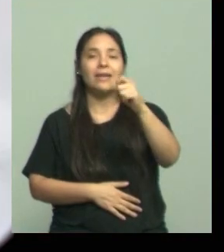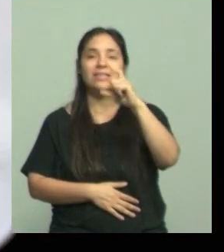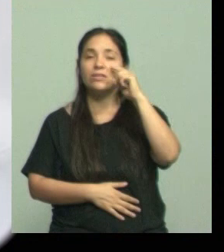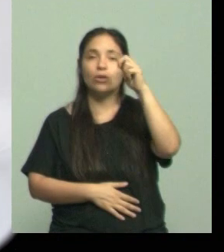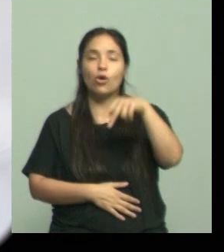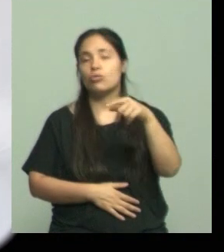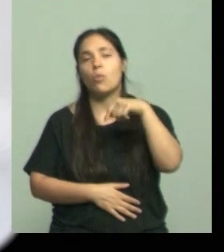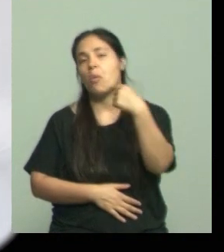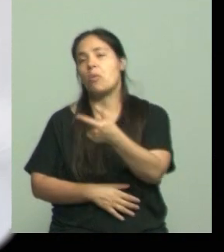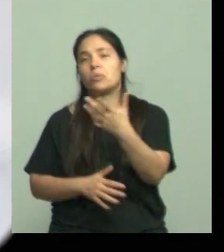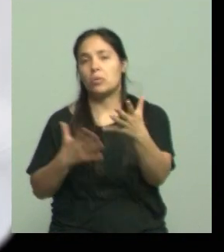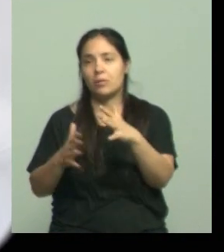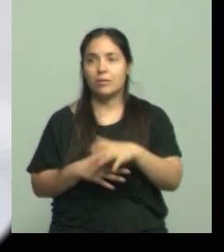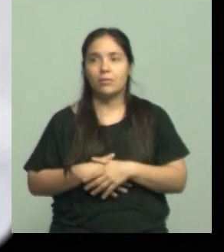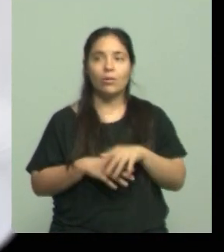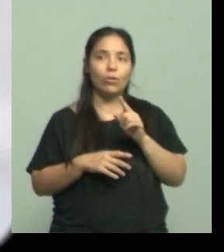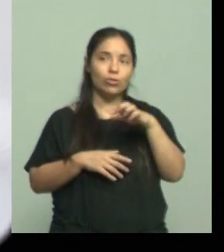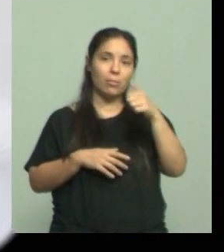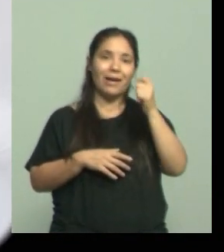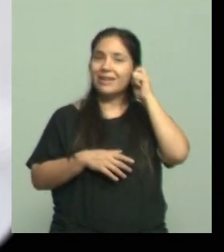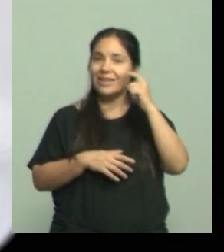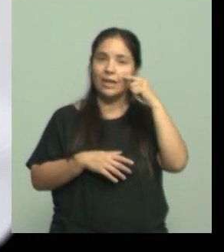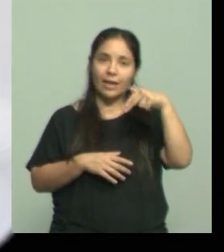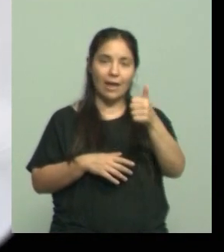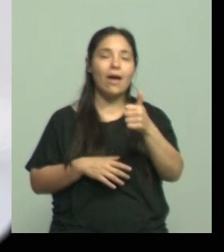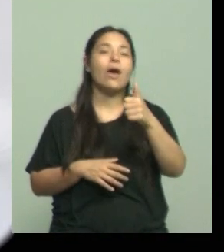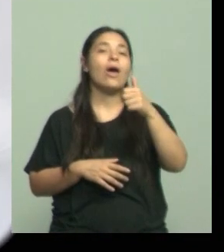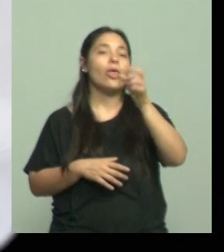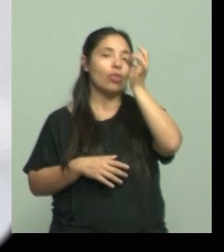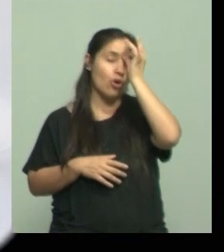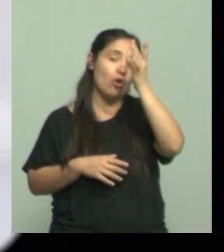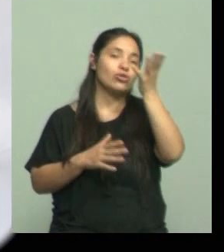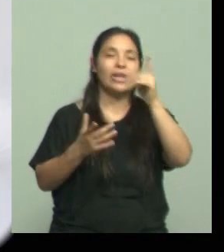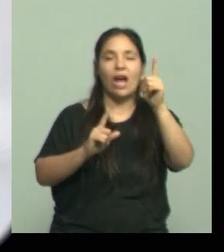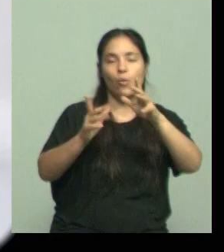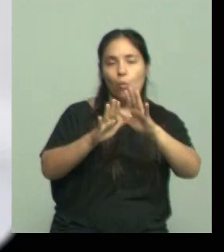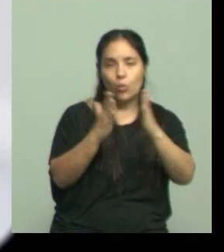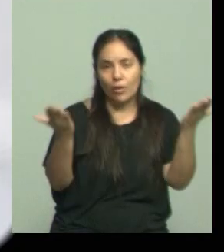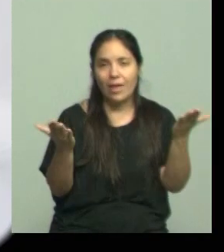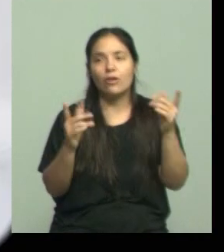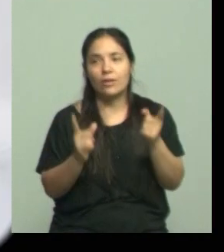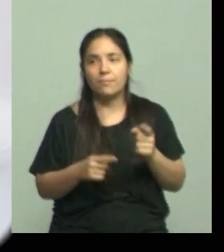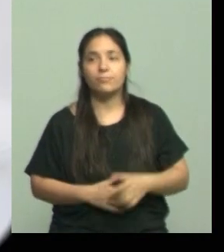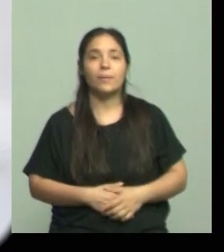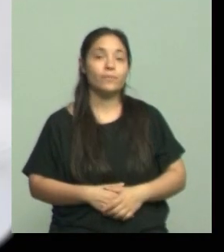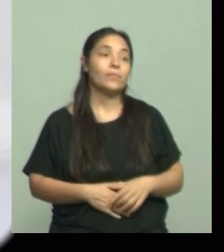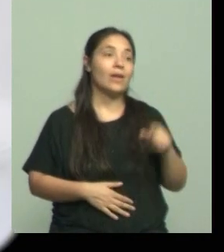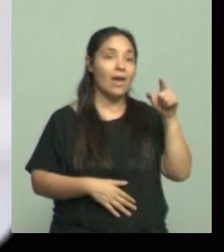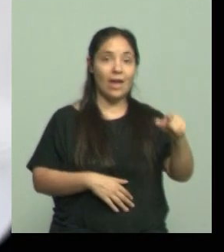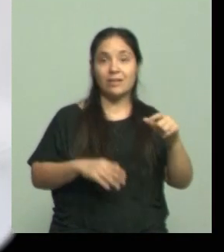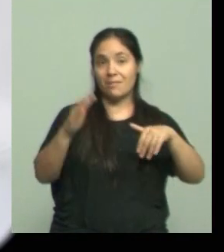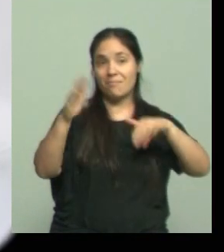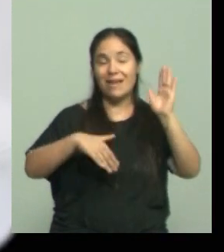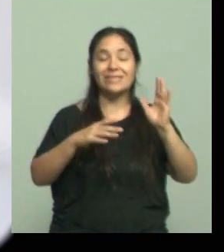allí salieron algunos como para hacer contrapeso, Página 2 y demás. Pero en esa época sí tenían un poder muy, muy fuerte. Ese poder contralor que me decías